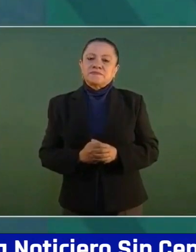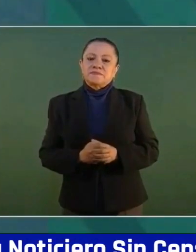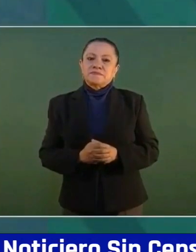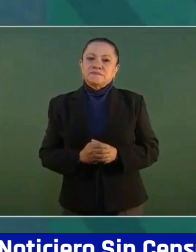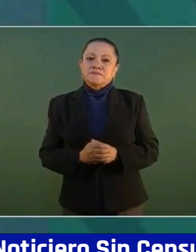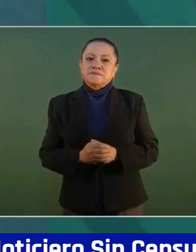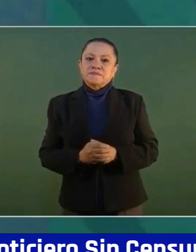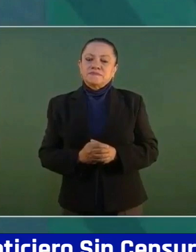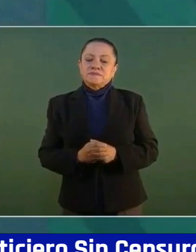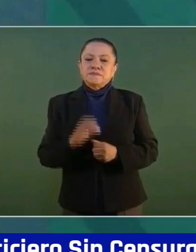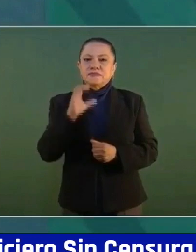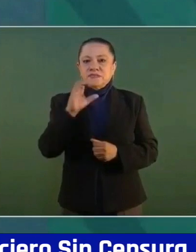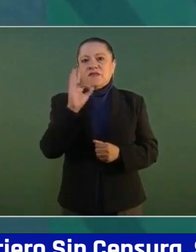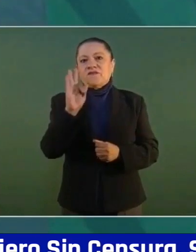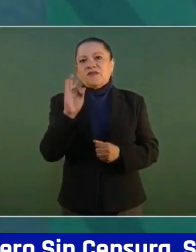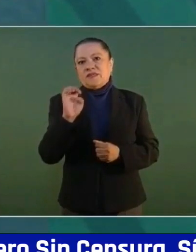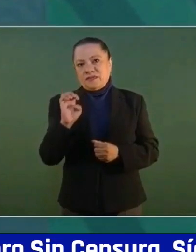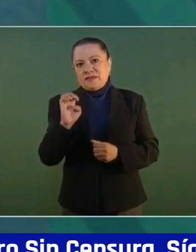con